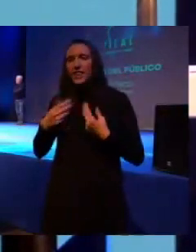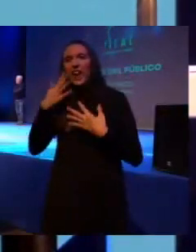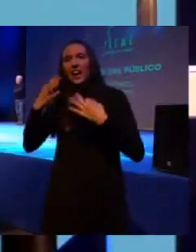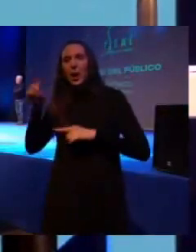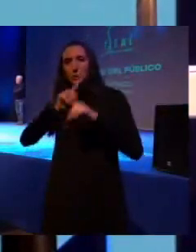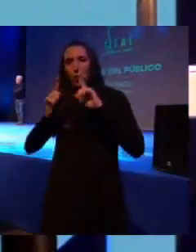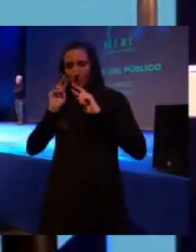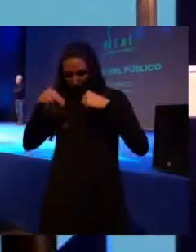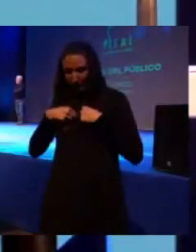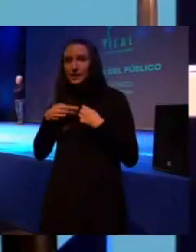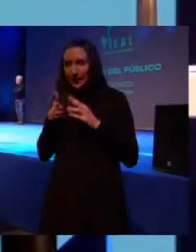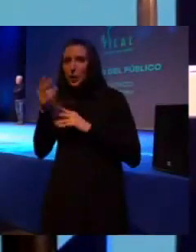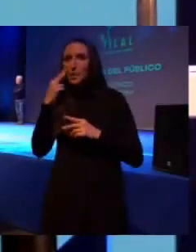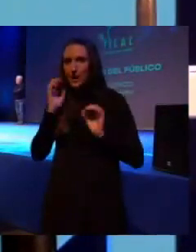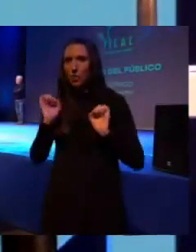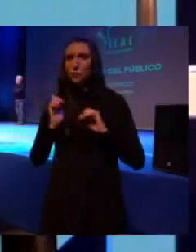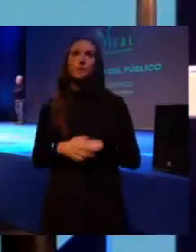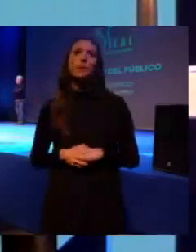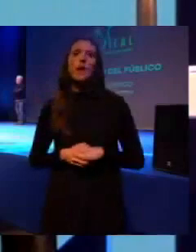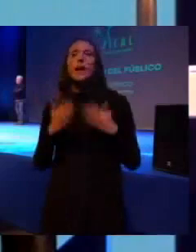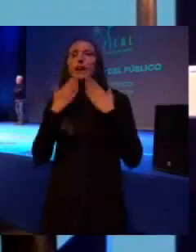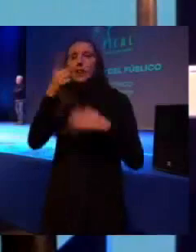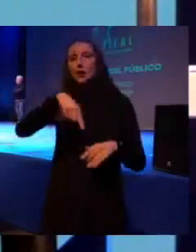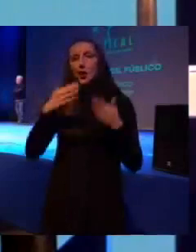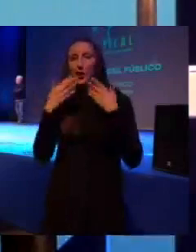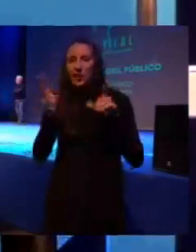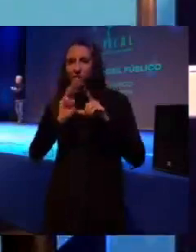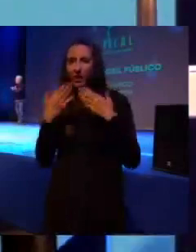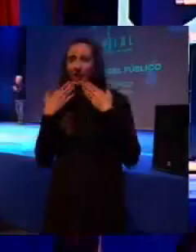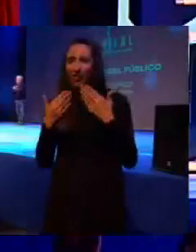a día. Muchísimas gracias a todos. Gracias, Fical. Gracias.